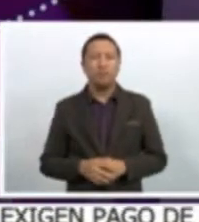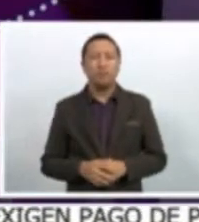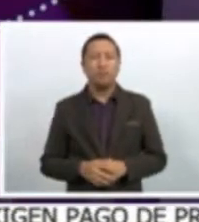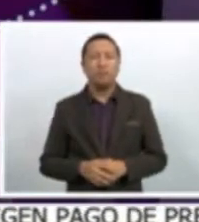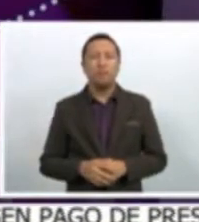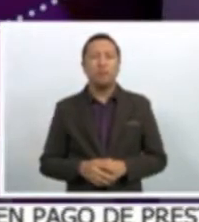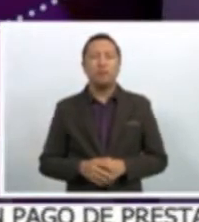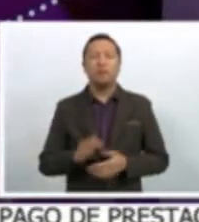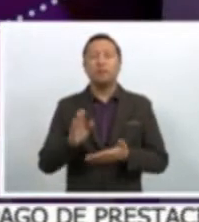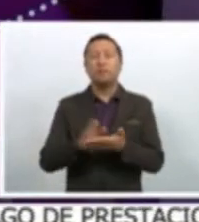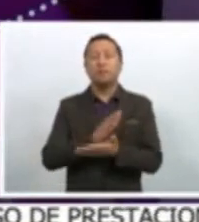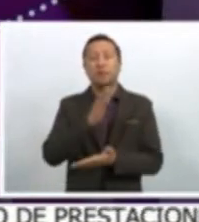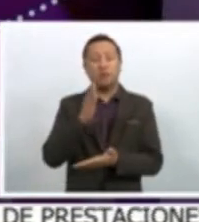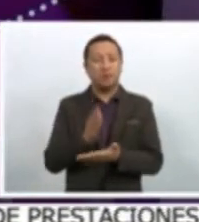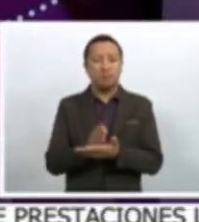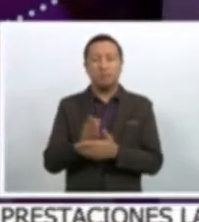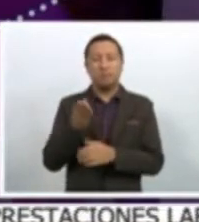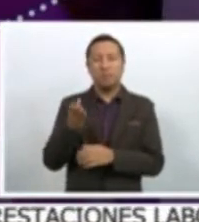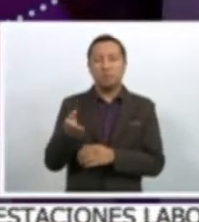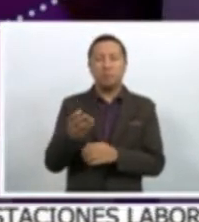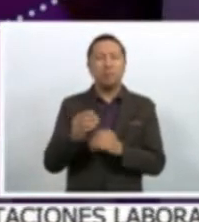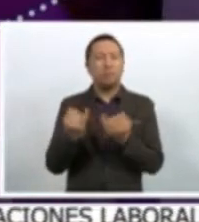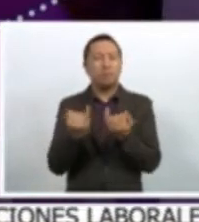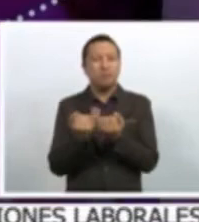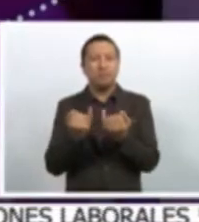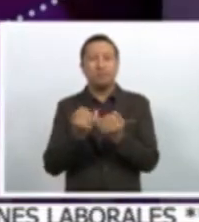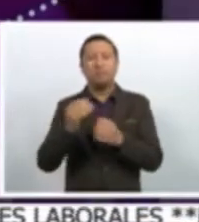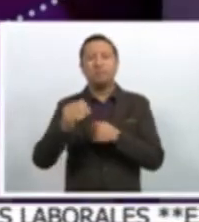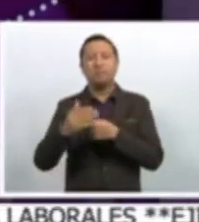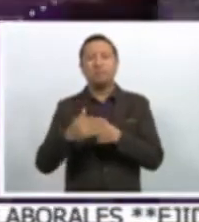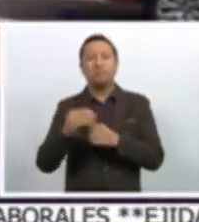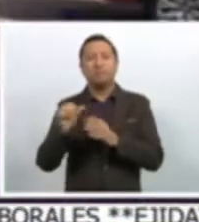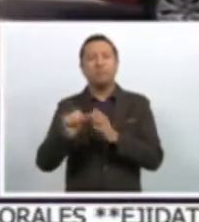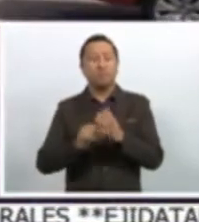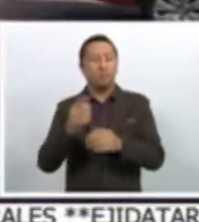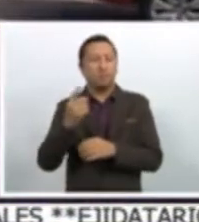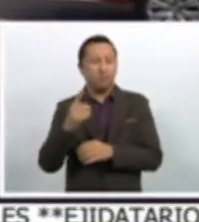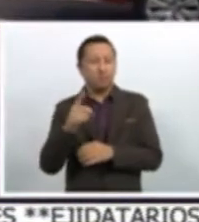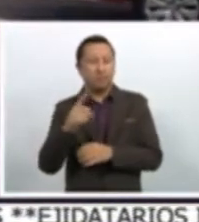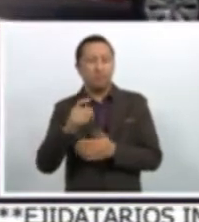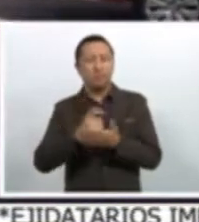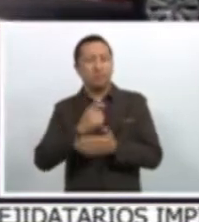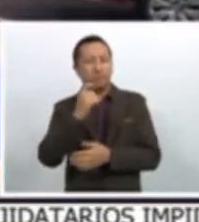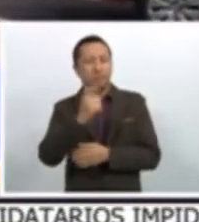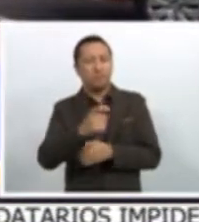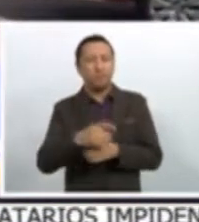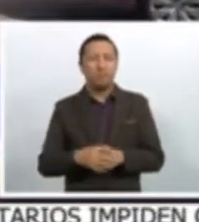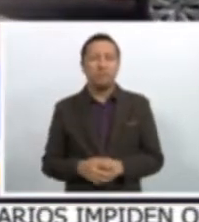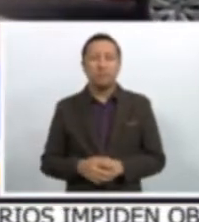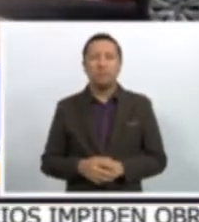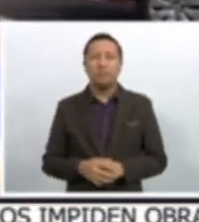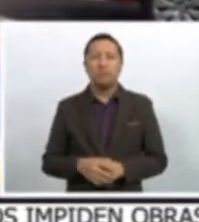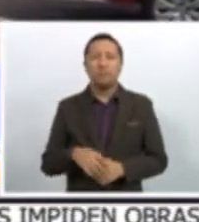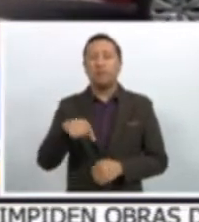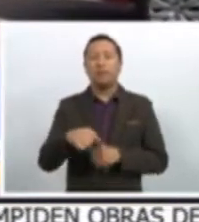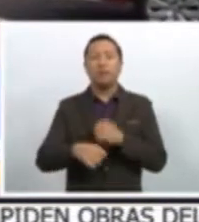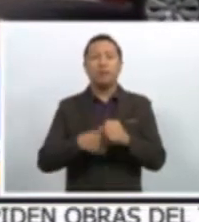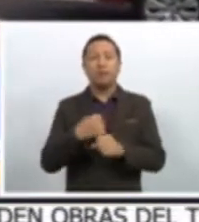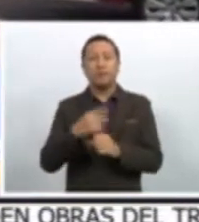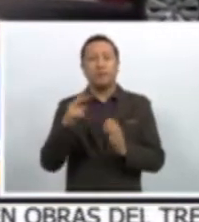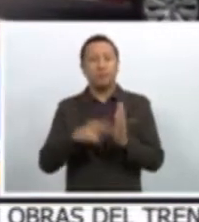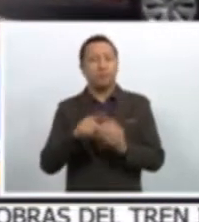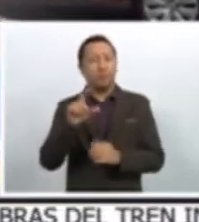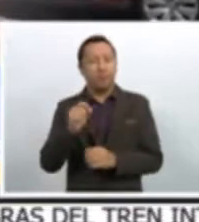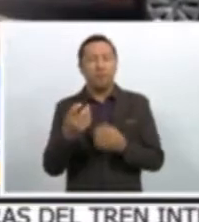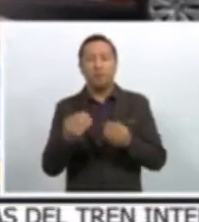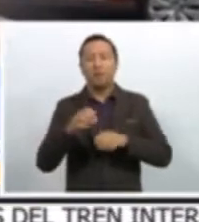pandemia disminuyó su flujo de ingresos. Juan Alberto May nos informa. Para el presente año 2020, muchas pequeñas empresas se